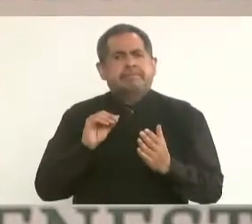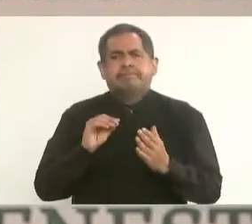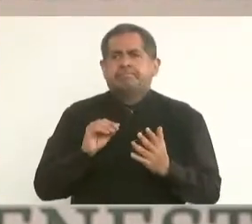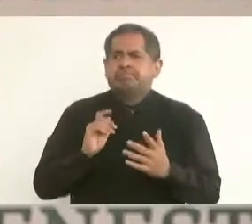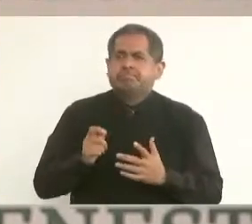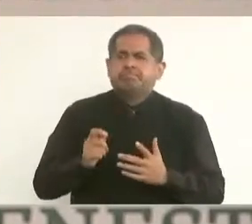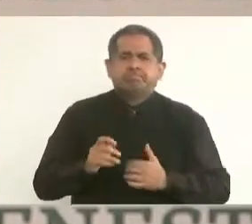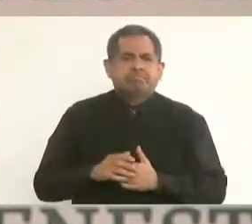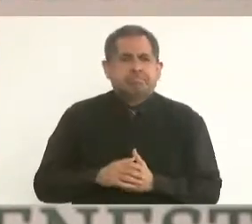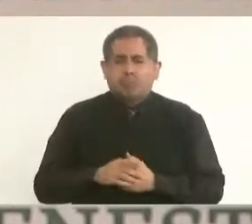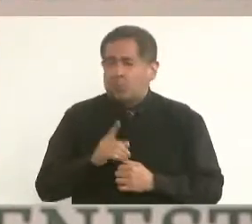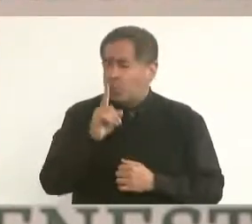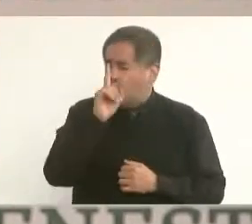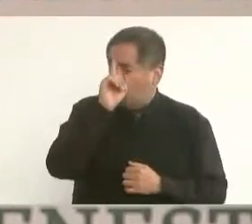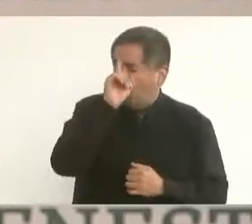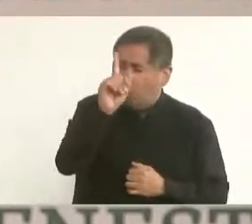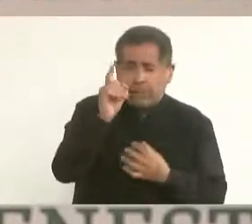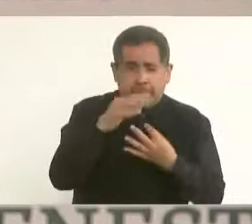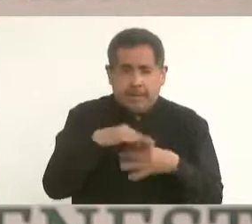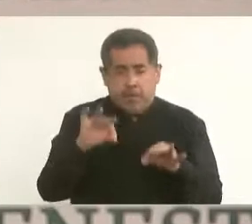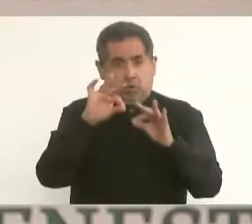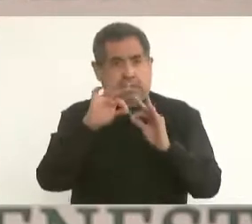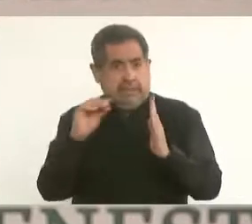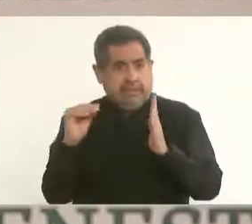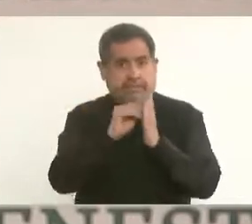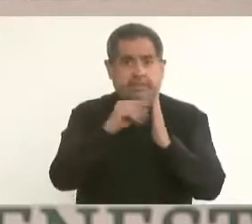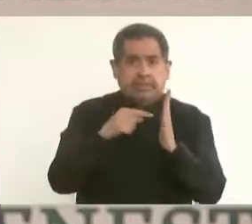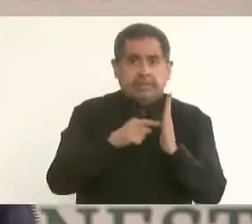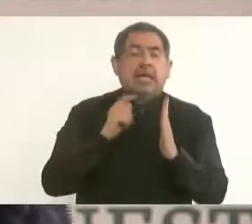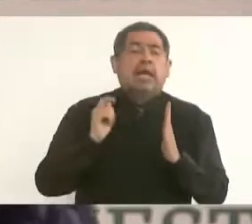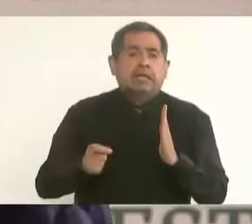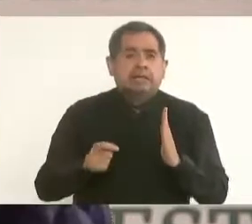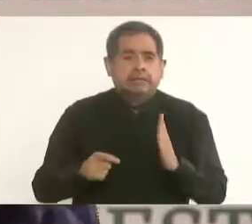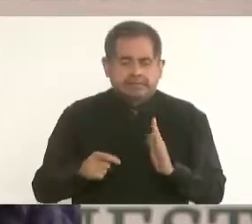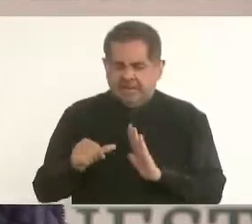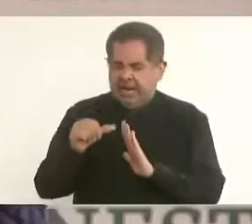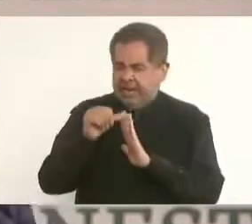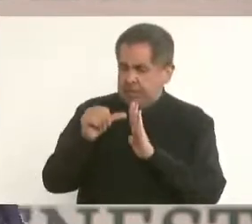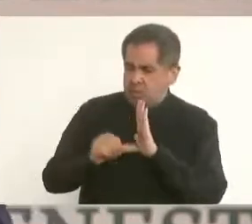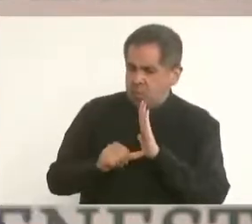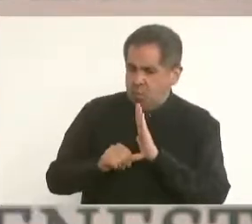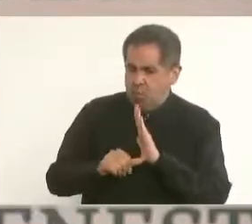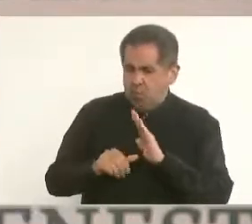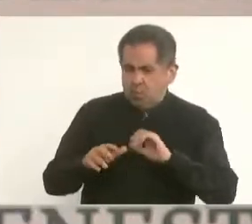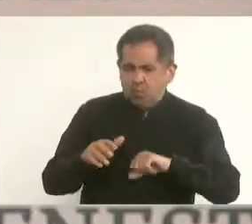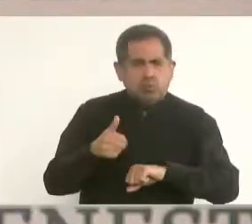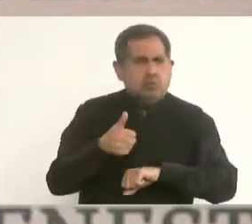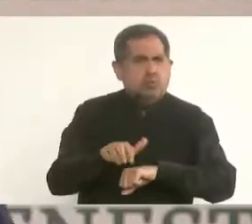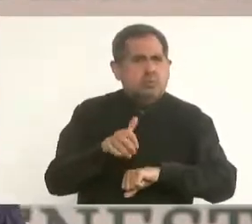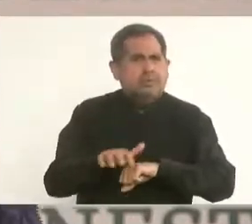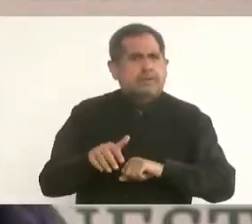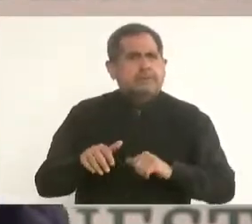algo muy importante. Se aprobó en el artículo